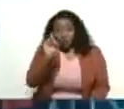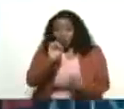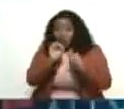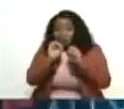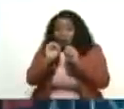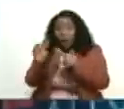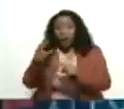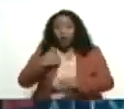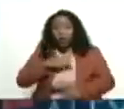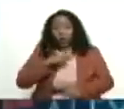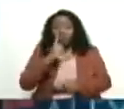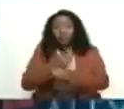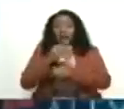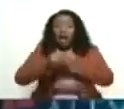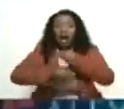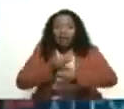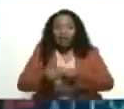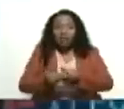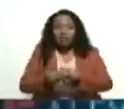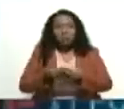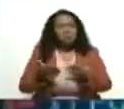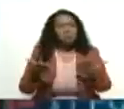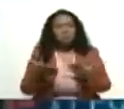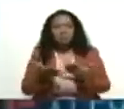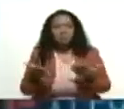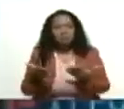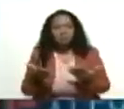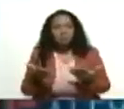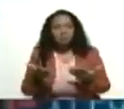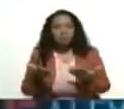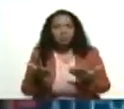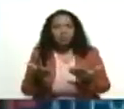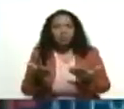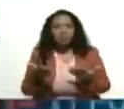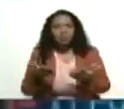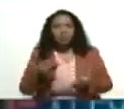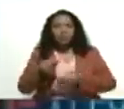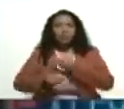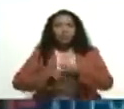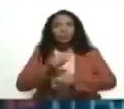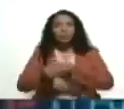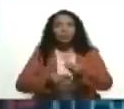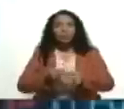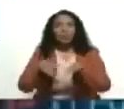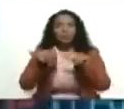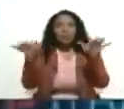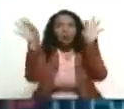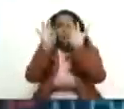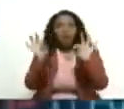oportunidad en que digamos